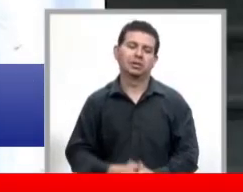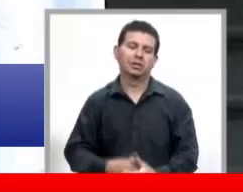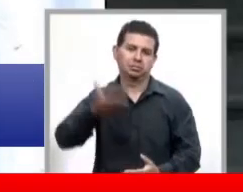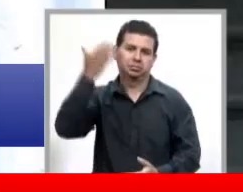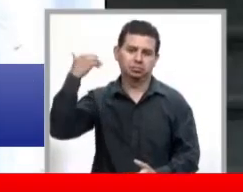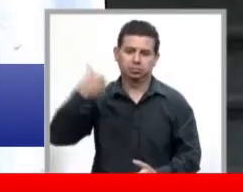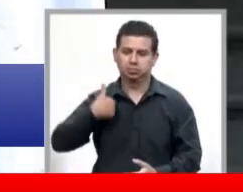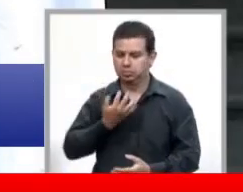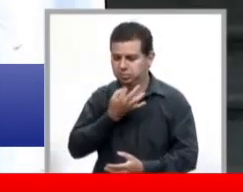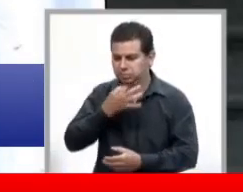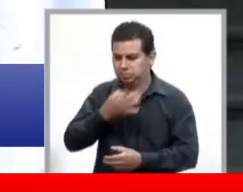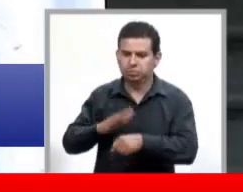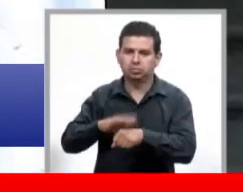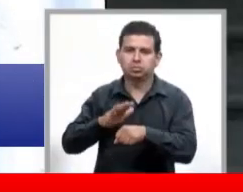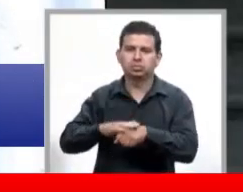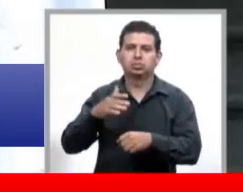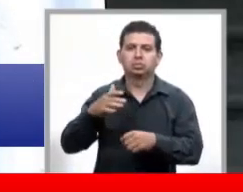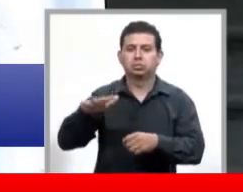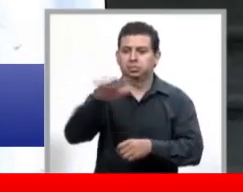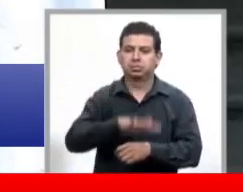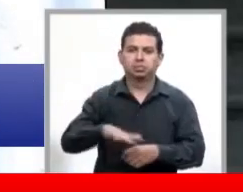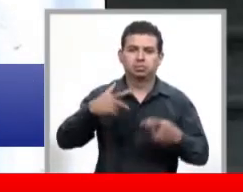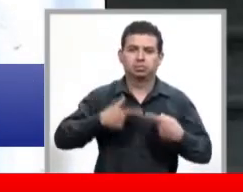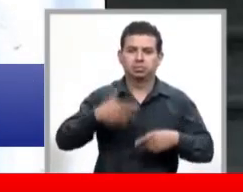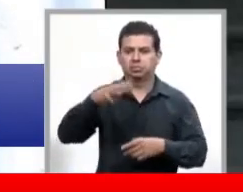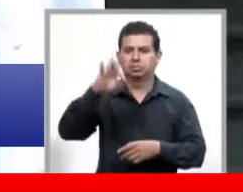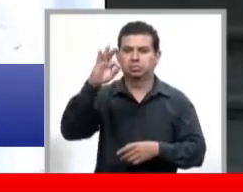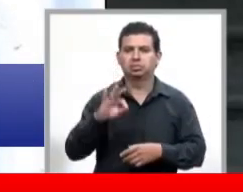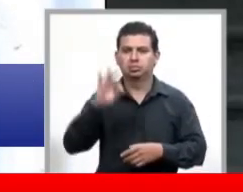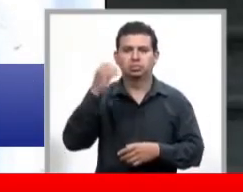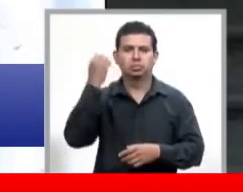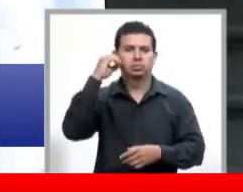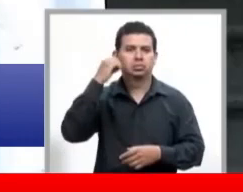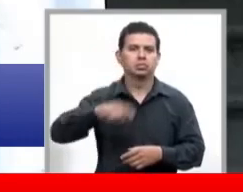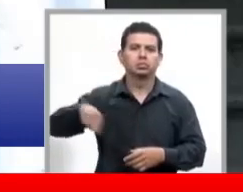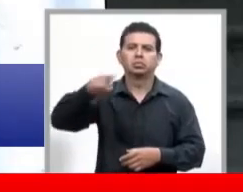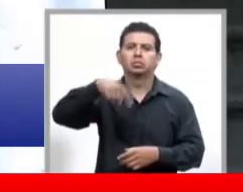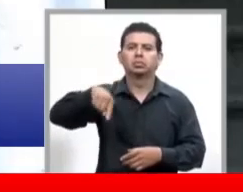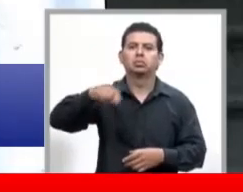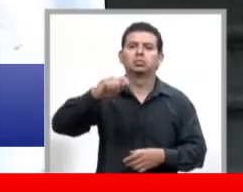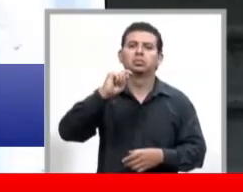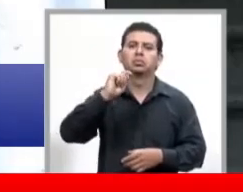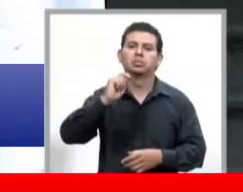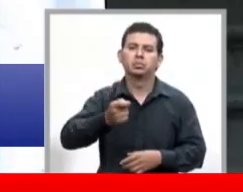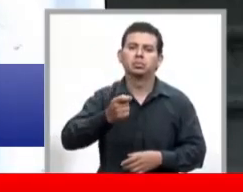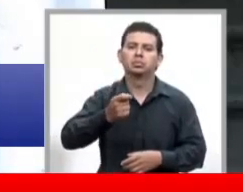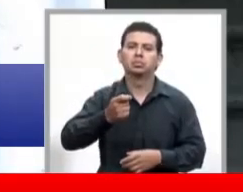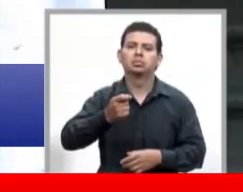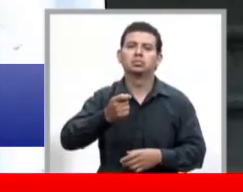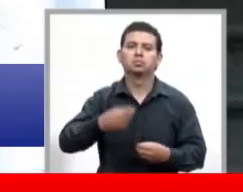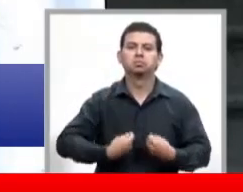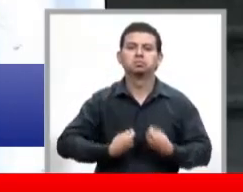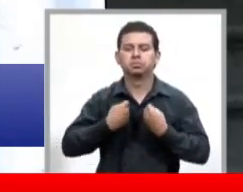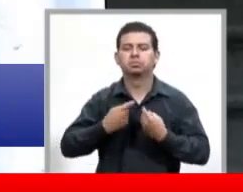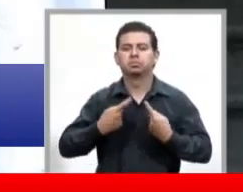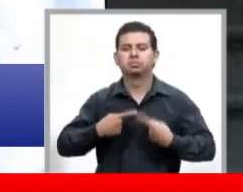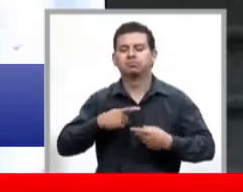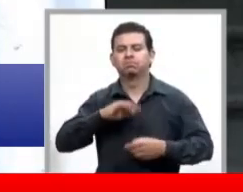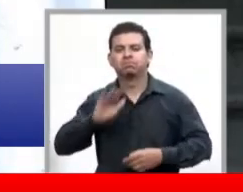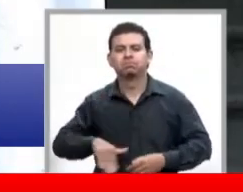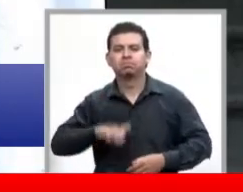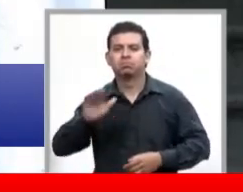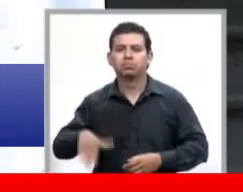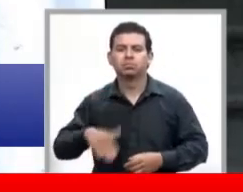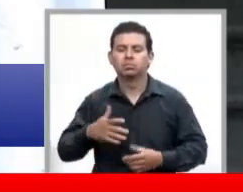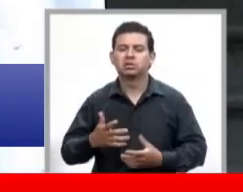pasado, el 10% de la población en Oaxaca está lamentablemente perdiendo la vida, termina